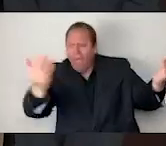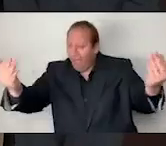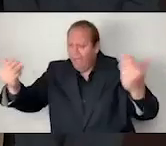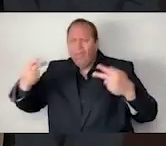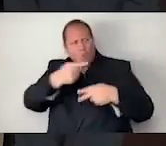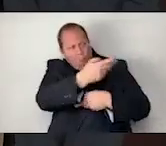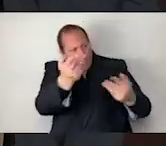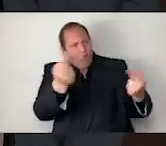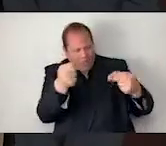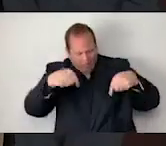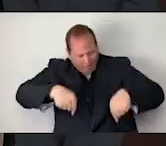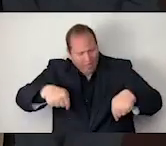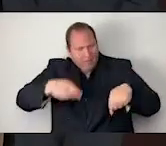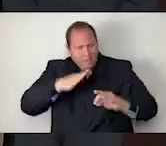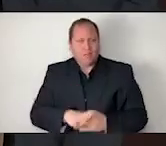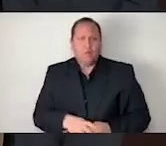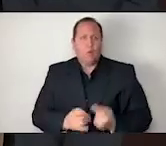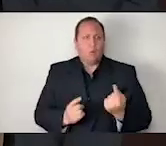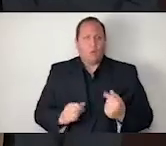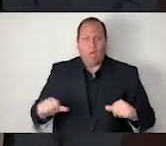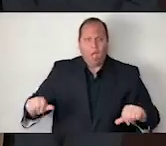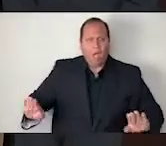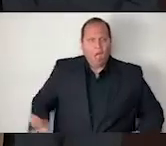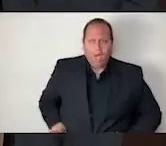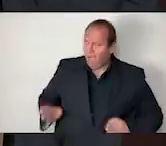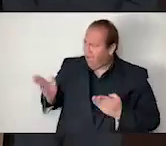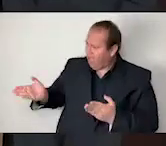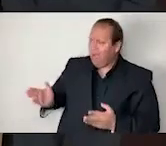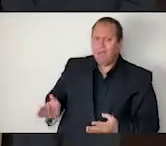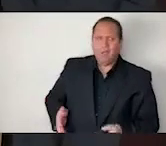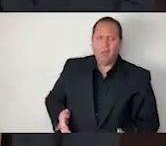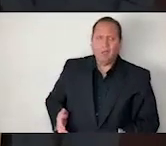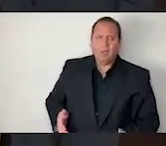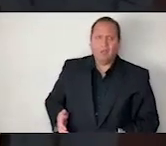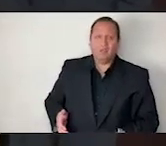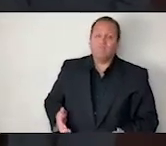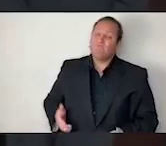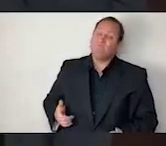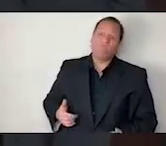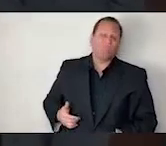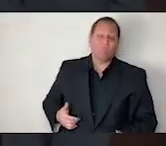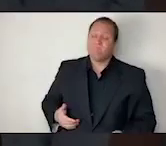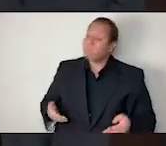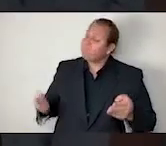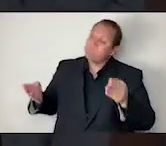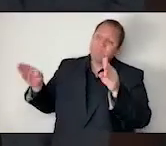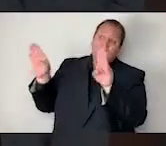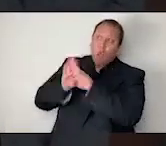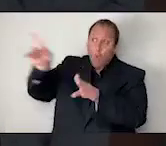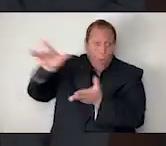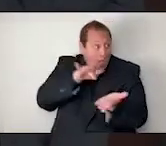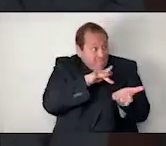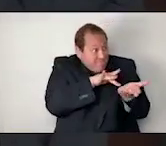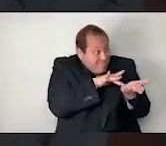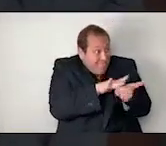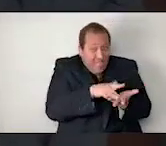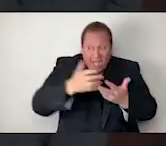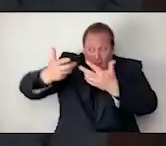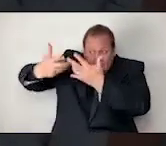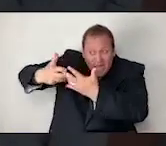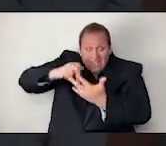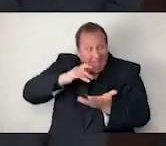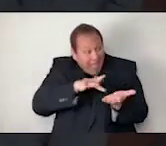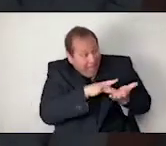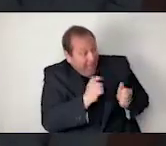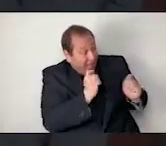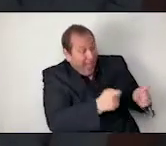esa fue la actitud de ellos y en ese momento su facto le dijimos le cerramos mientras ustedes no cooperen con el gobierno de baja california